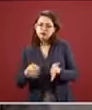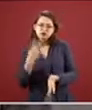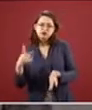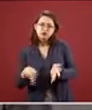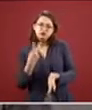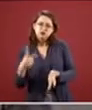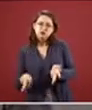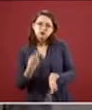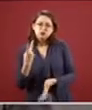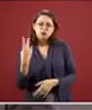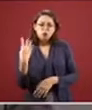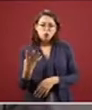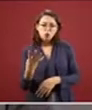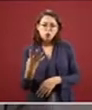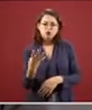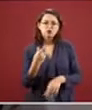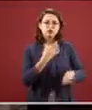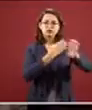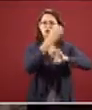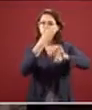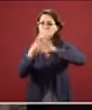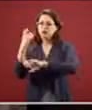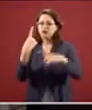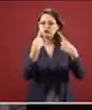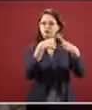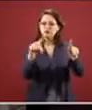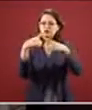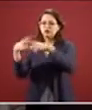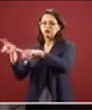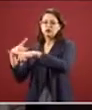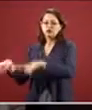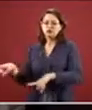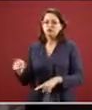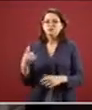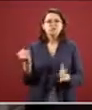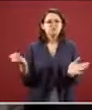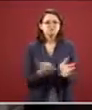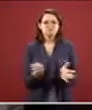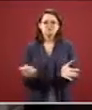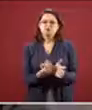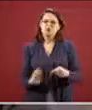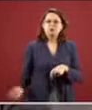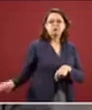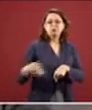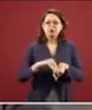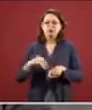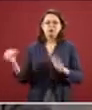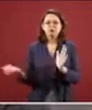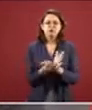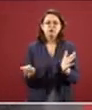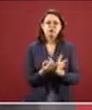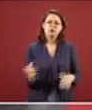veces de estados que están subiendo impuestos o que están cobrando